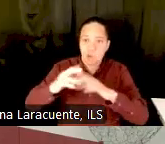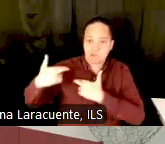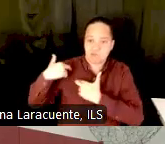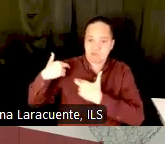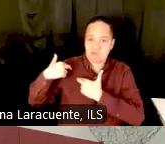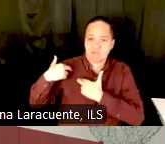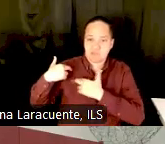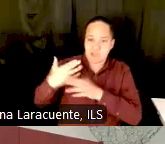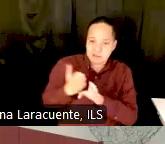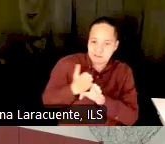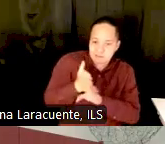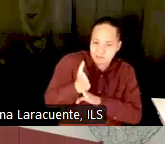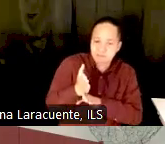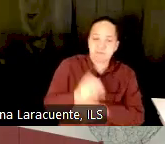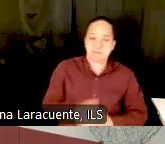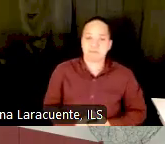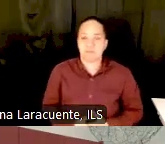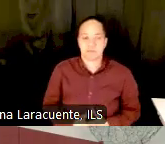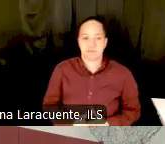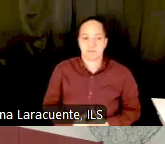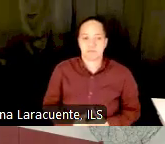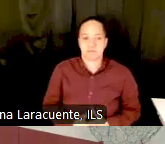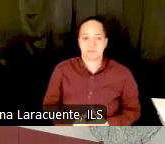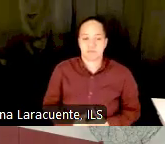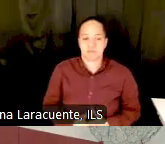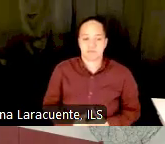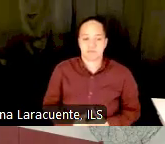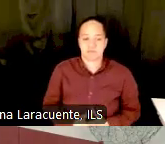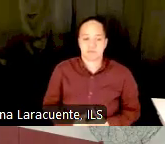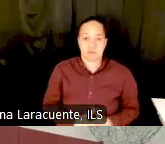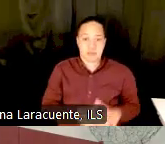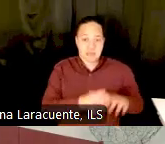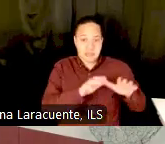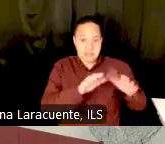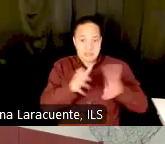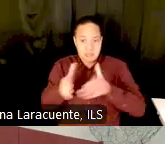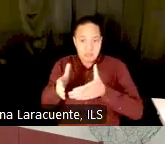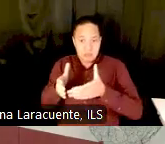área especializada. Dicho esto, en las clasificaciones principales